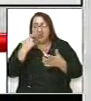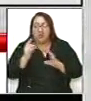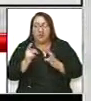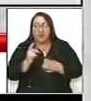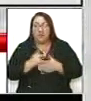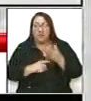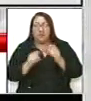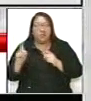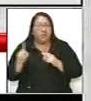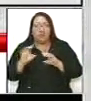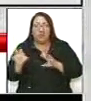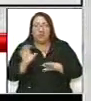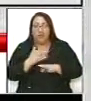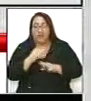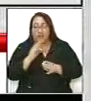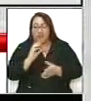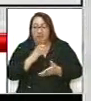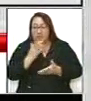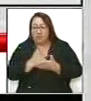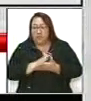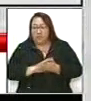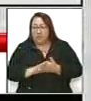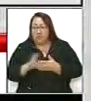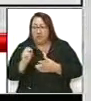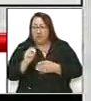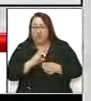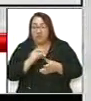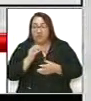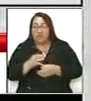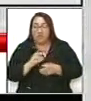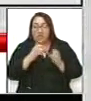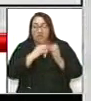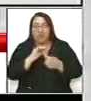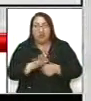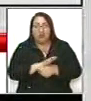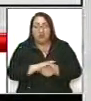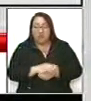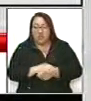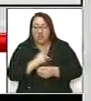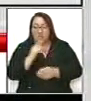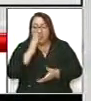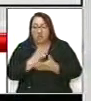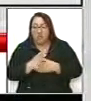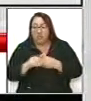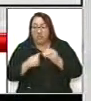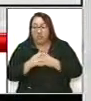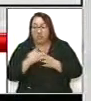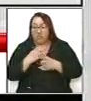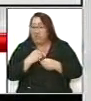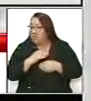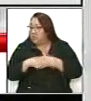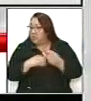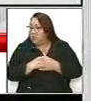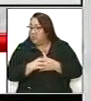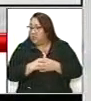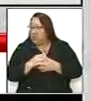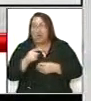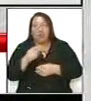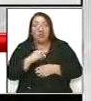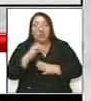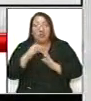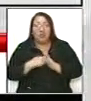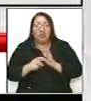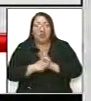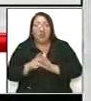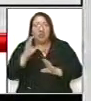que o no habían cometido los delitos o no existía realmente carga suficiente para una condena como la que habían recibido. El presente proyecto de